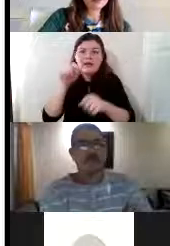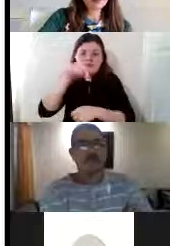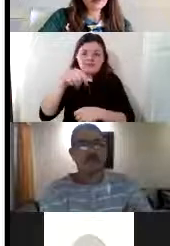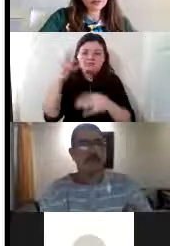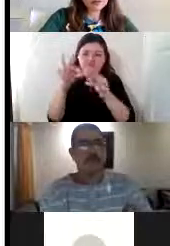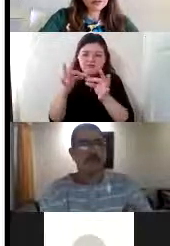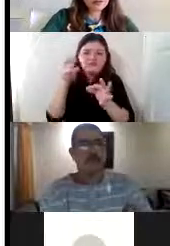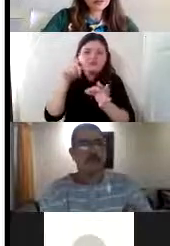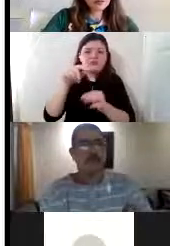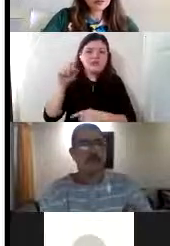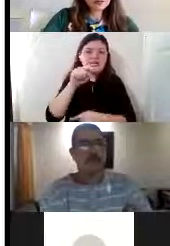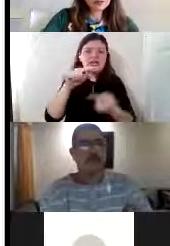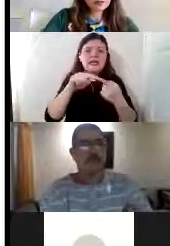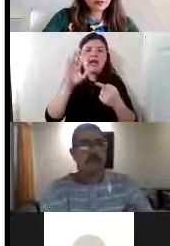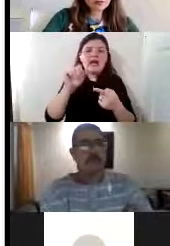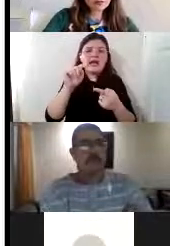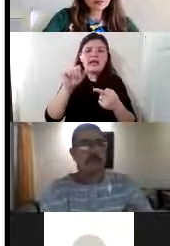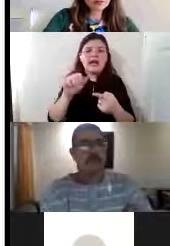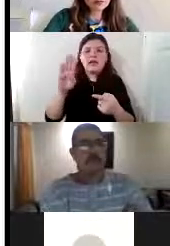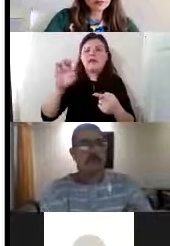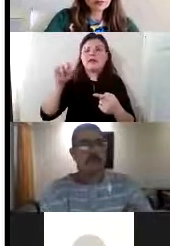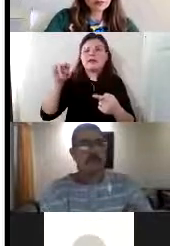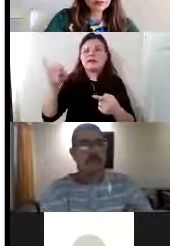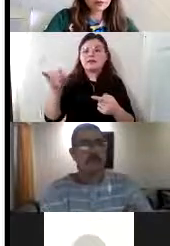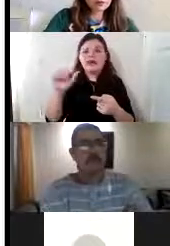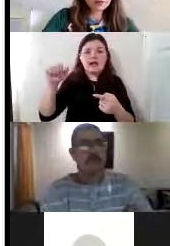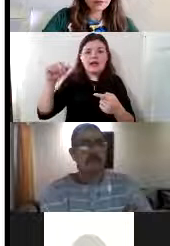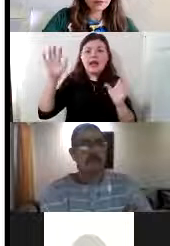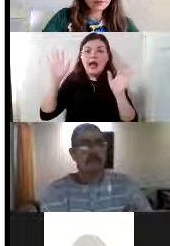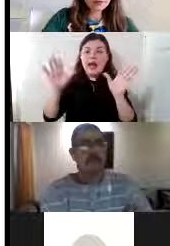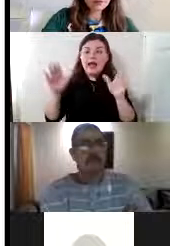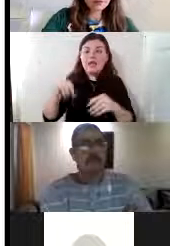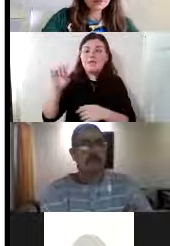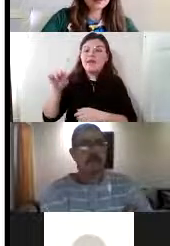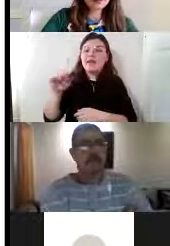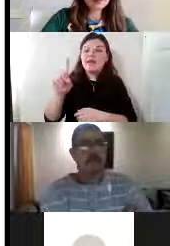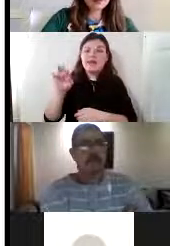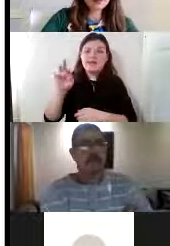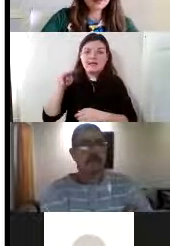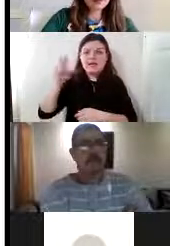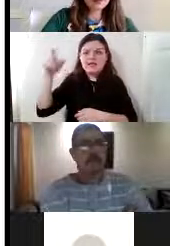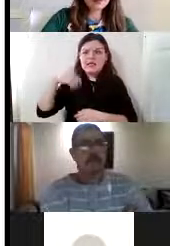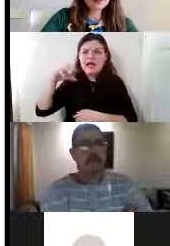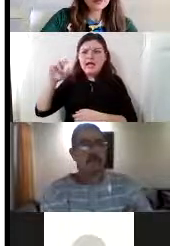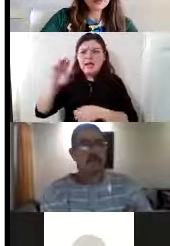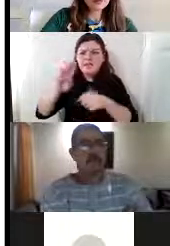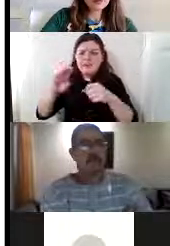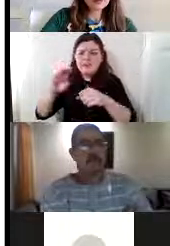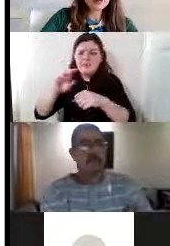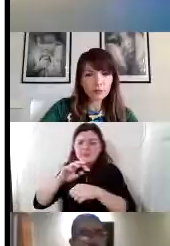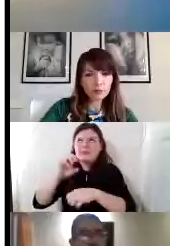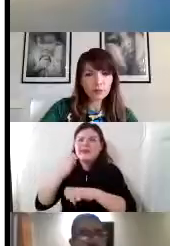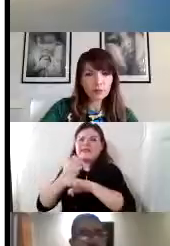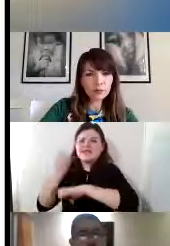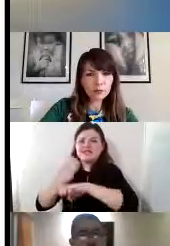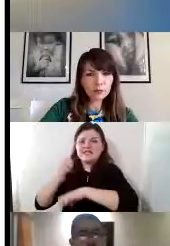este de Gata Benja y su Hada Madrina, son de Chile, fueron ellos quienes los crearon, estos dos